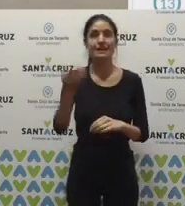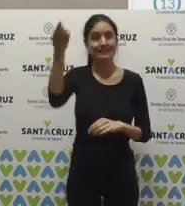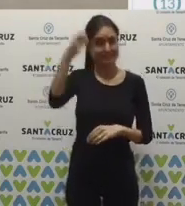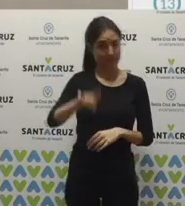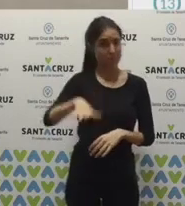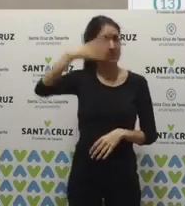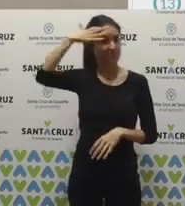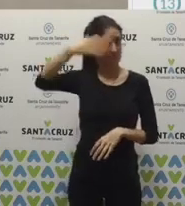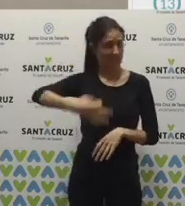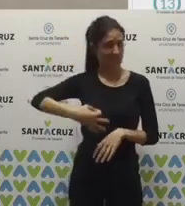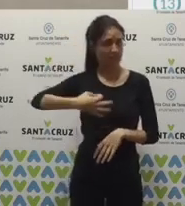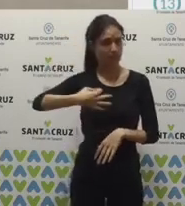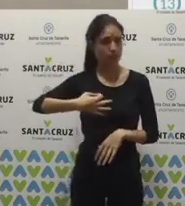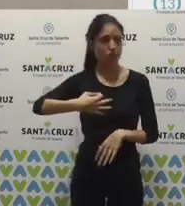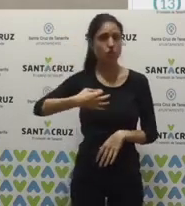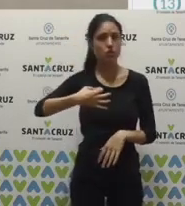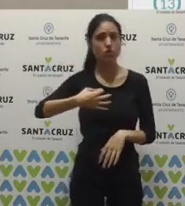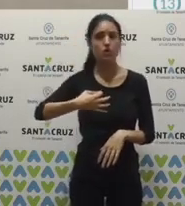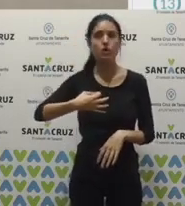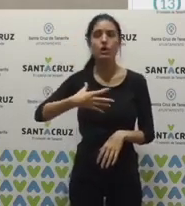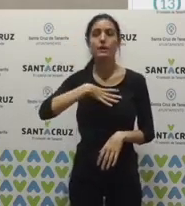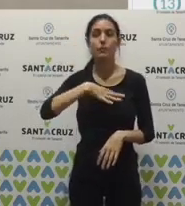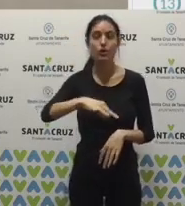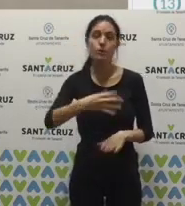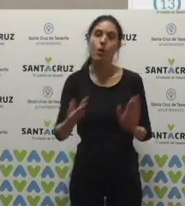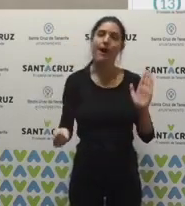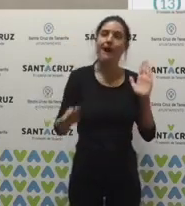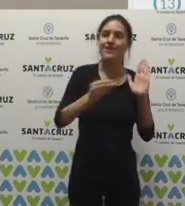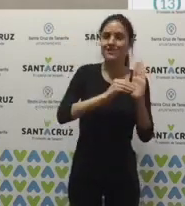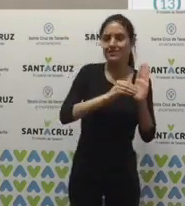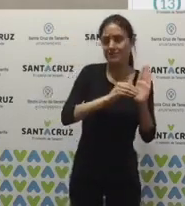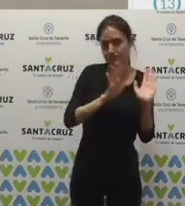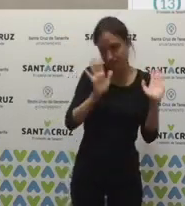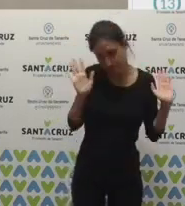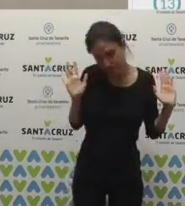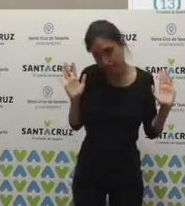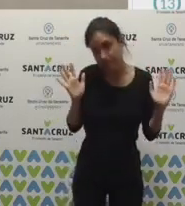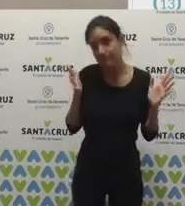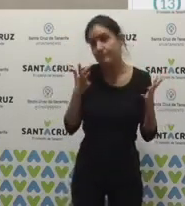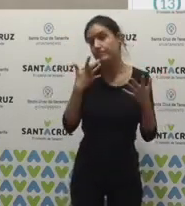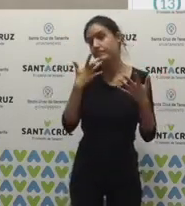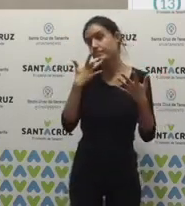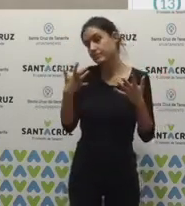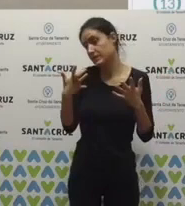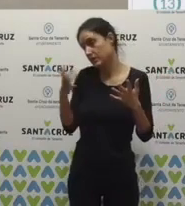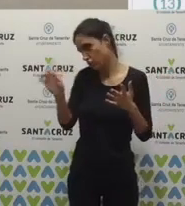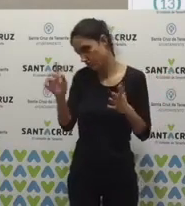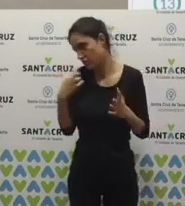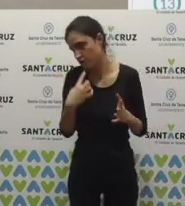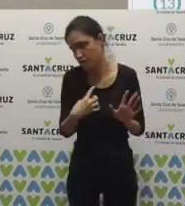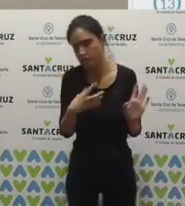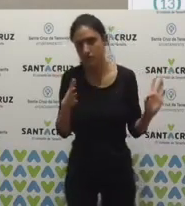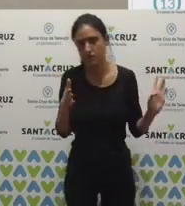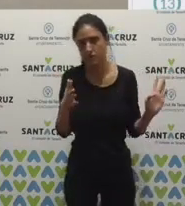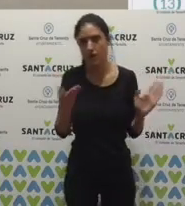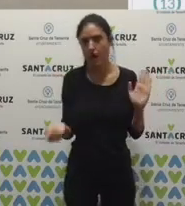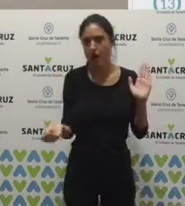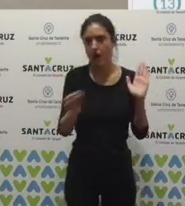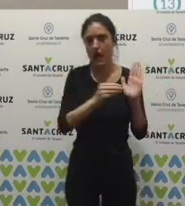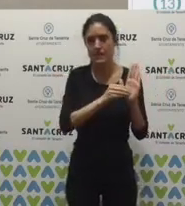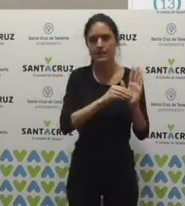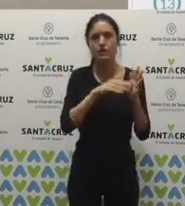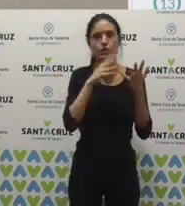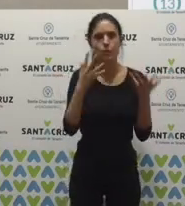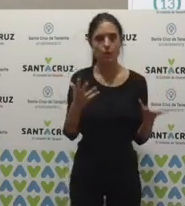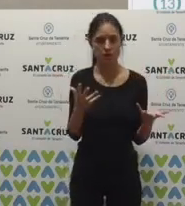creo que también ahí podríamos estar en línea que podría añadirse lo bueno no si lo estiman oportuno un añadido que sería el